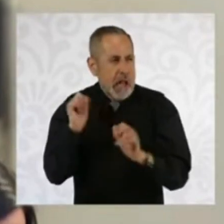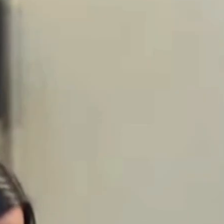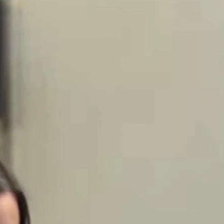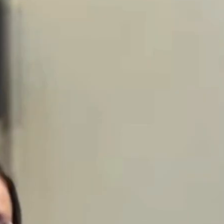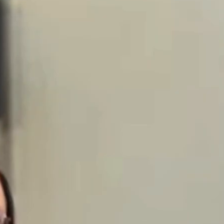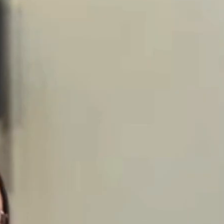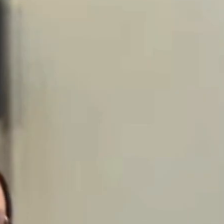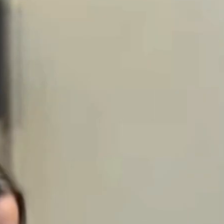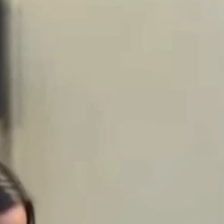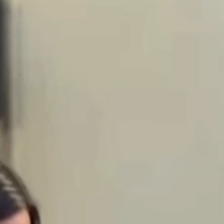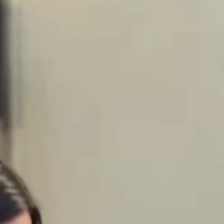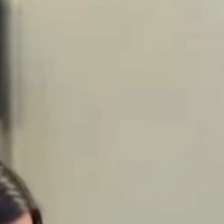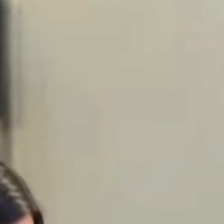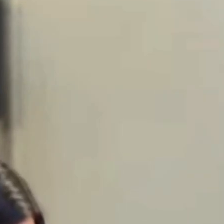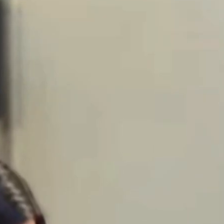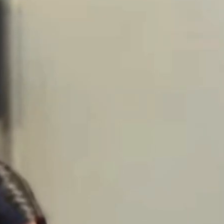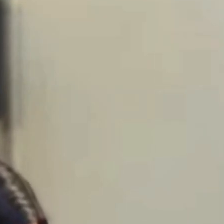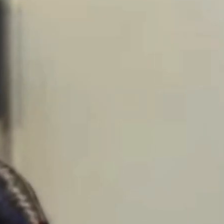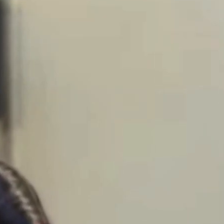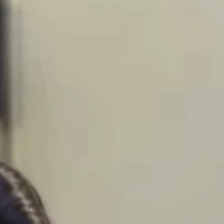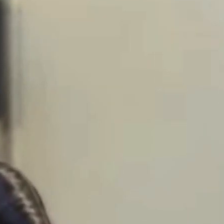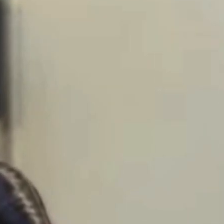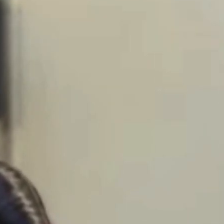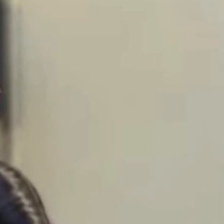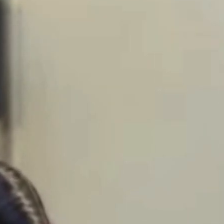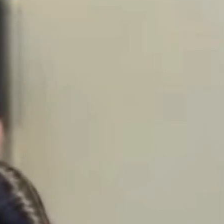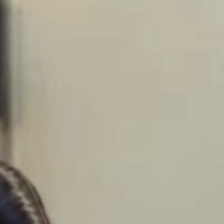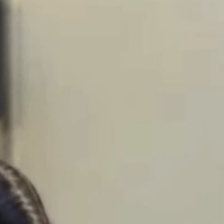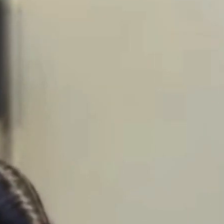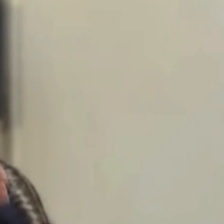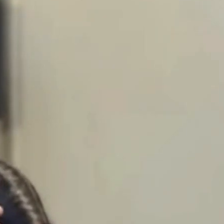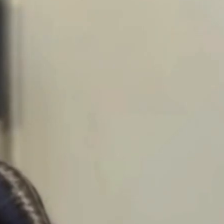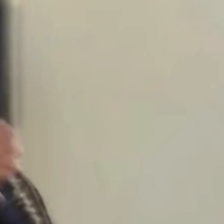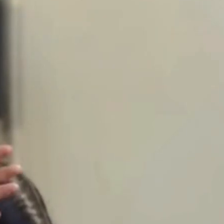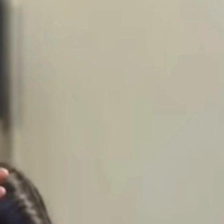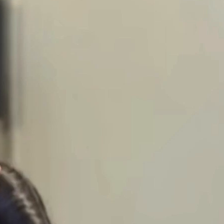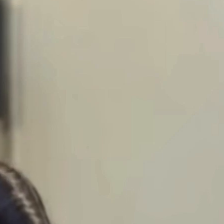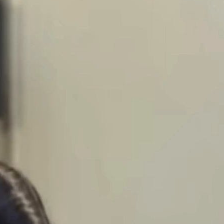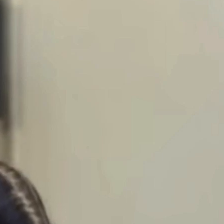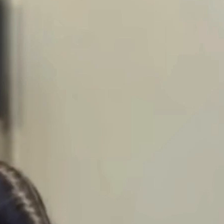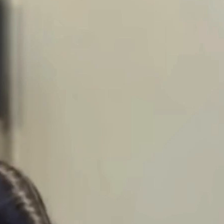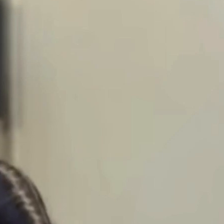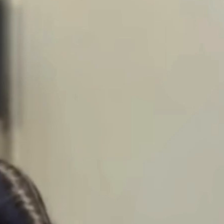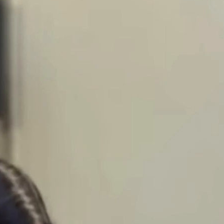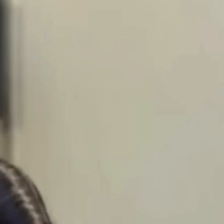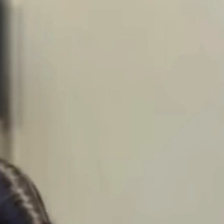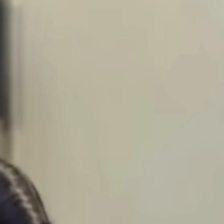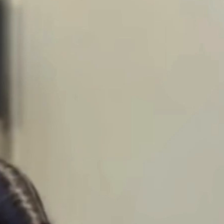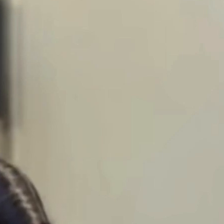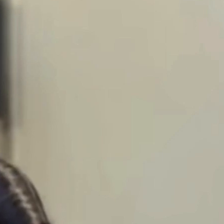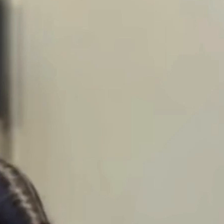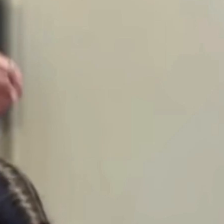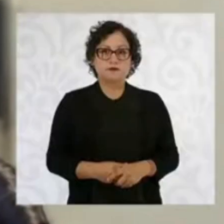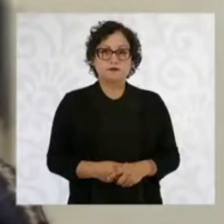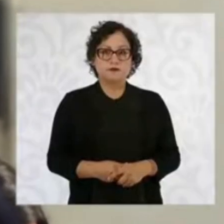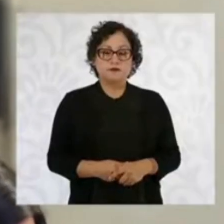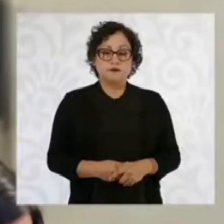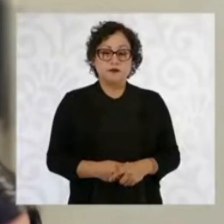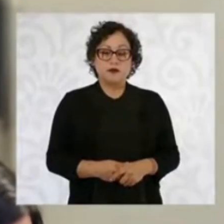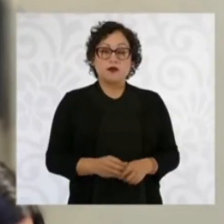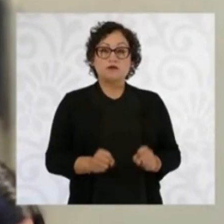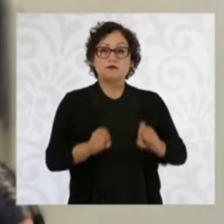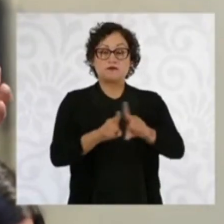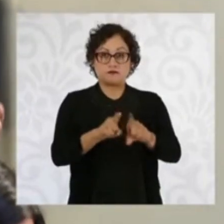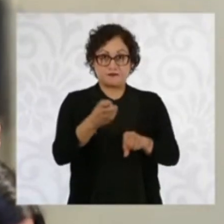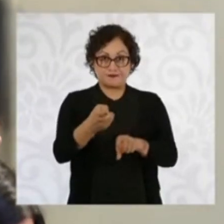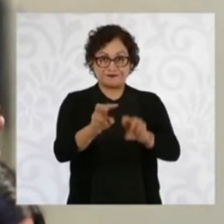si esto será una realidad, si hay un avance al respecto, si hay algún diálogo en el que se haya avanzado en este tema. Y también lo quiero ligar al